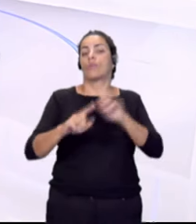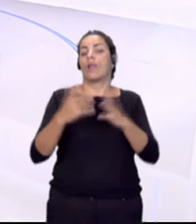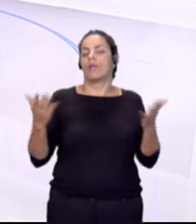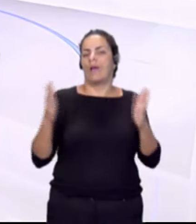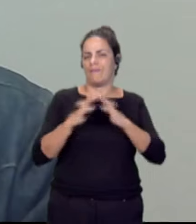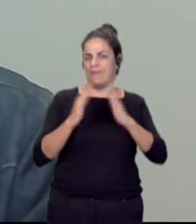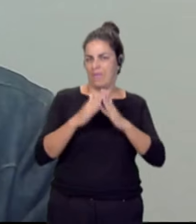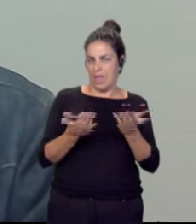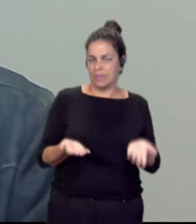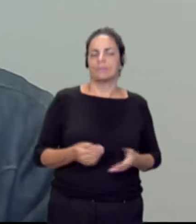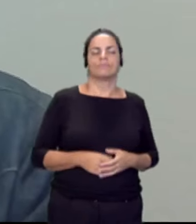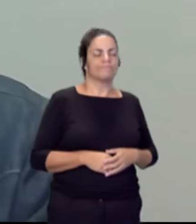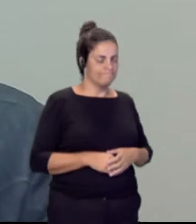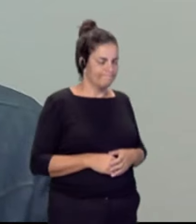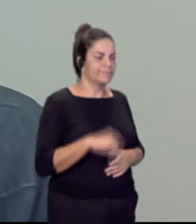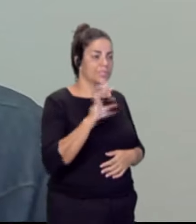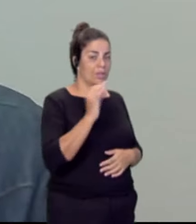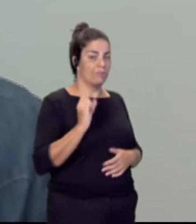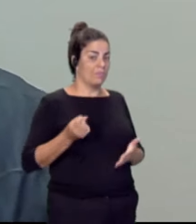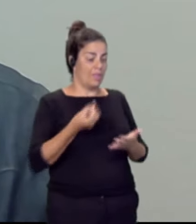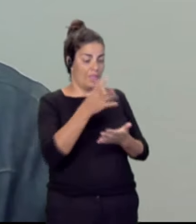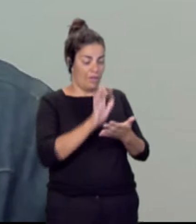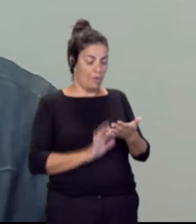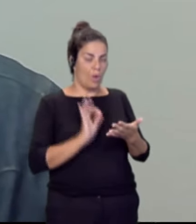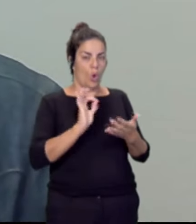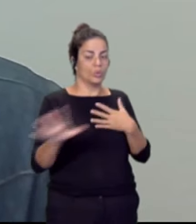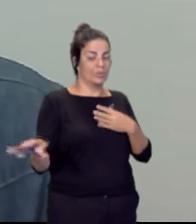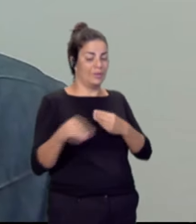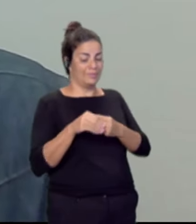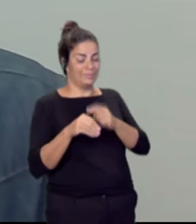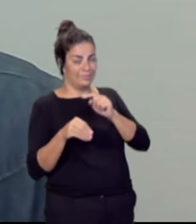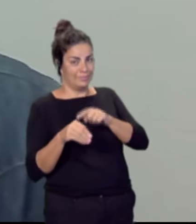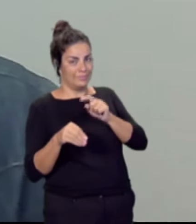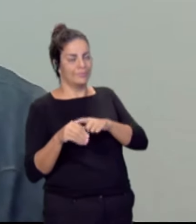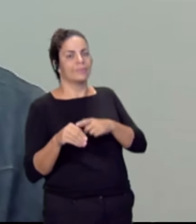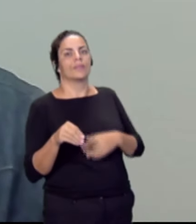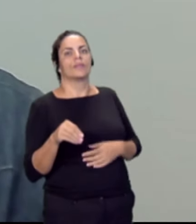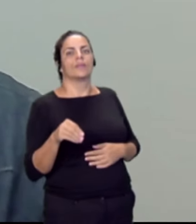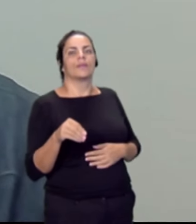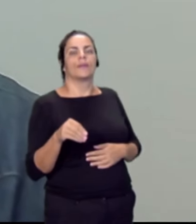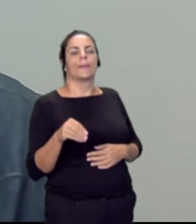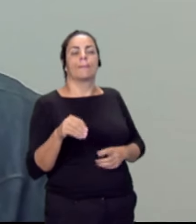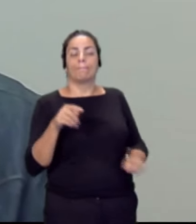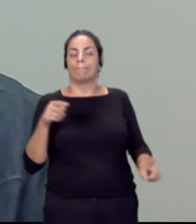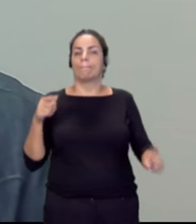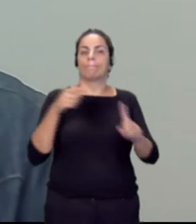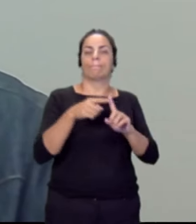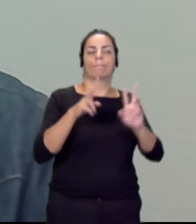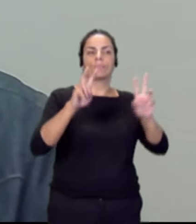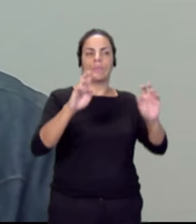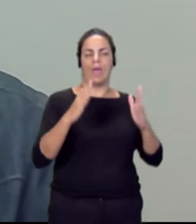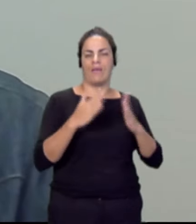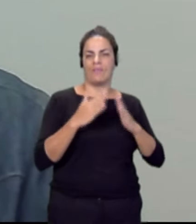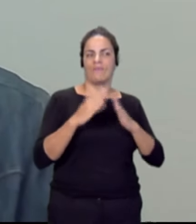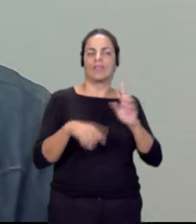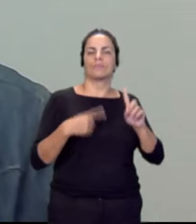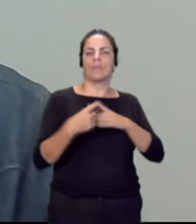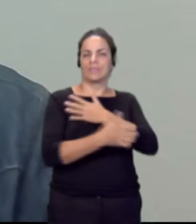Efectivamente. En el informe justamente tenemos un apéndice, un anexo que lo dedicamos solo exclusivamente a la vivienda y